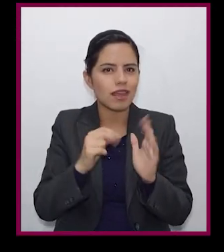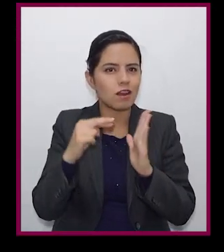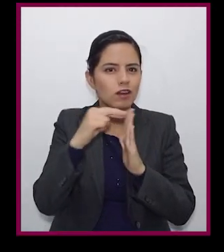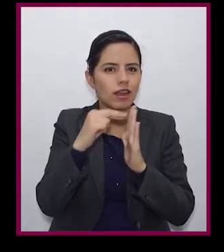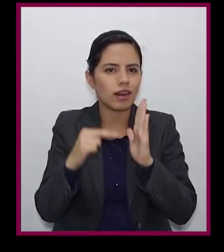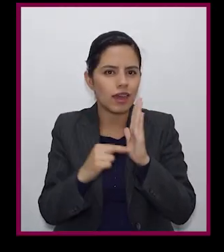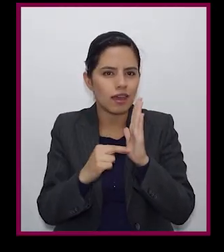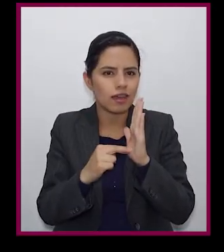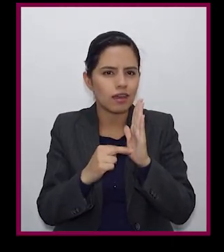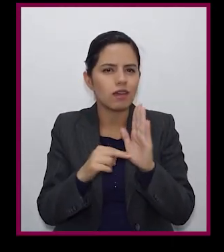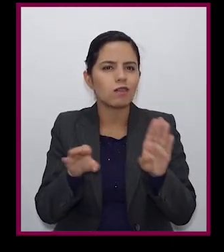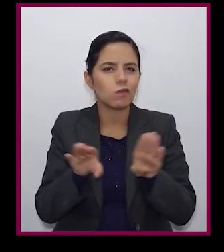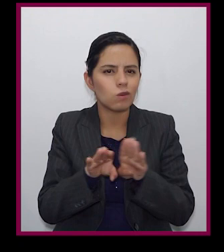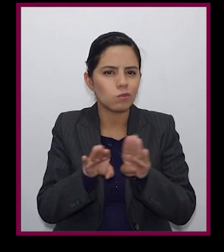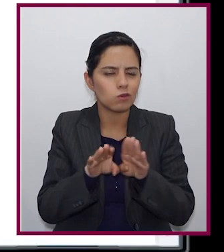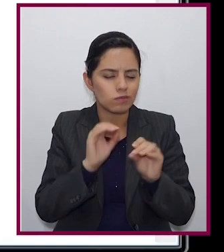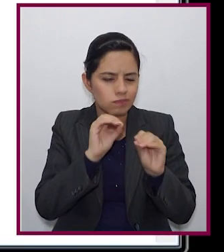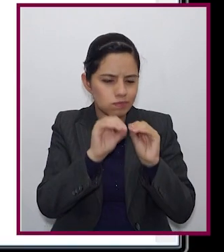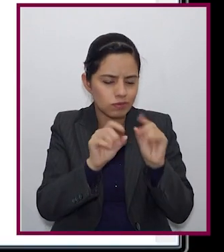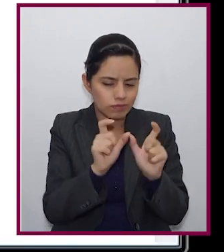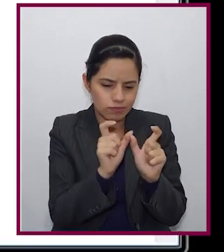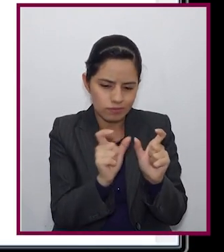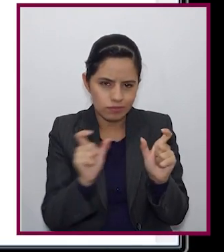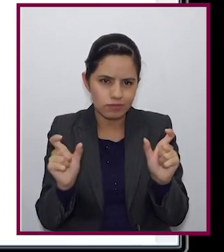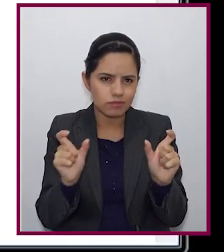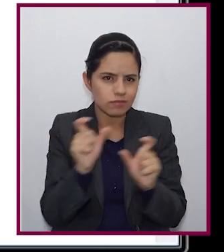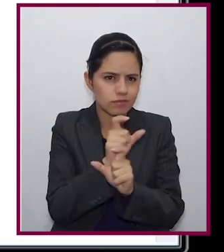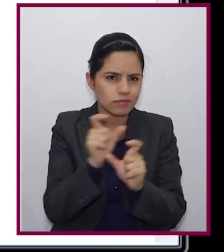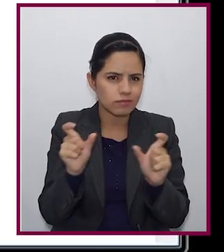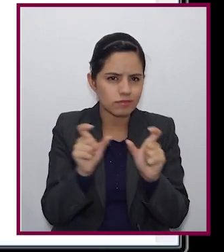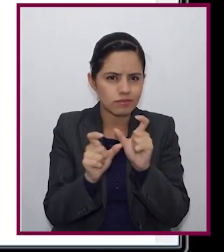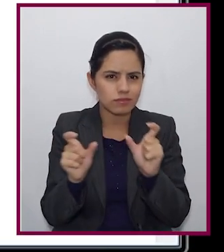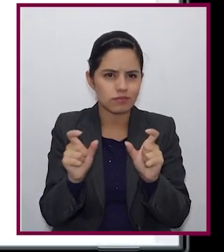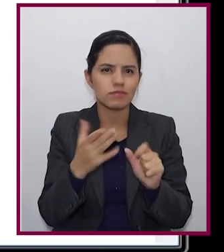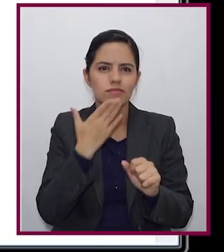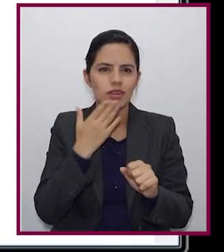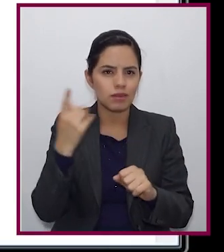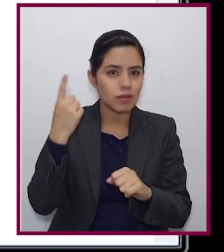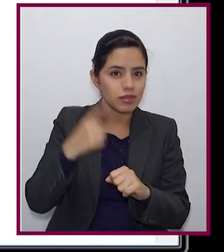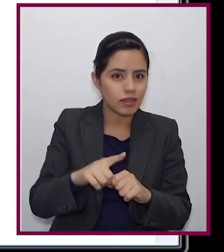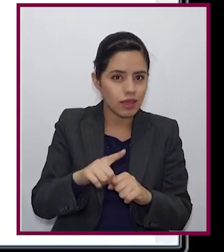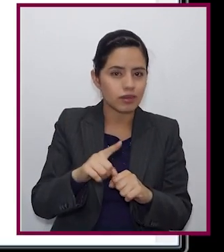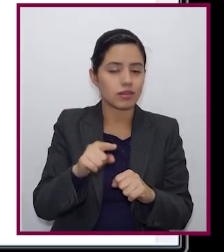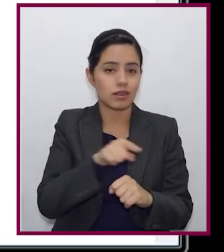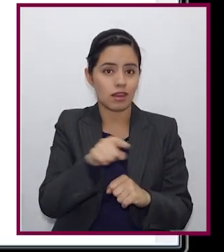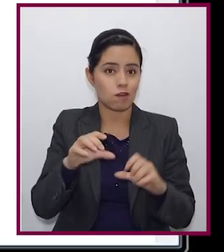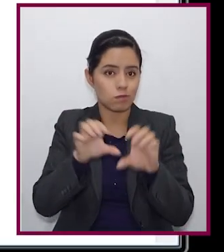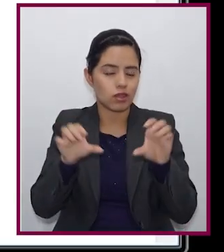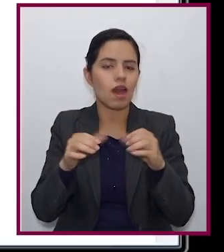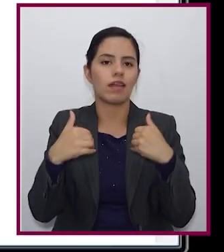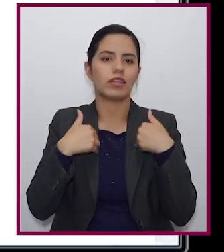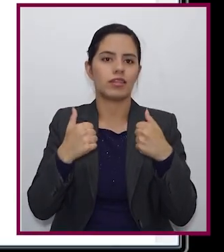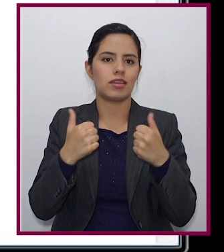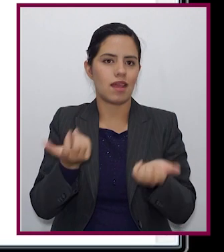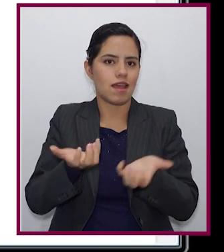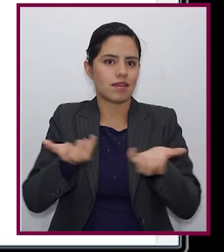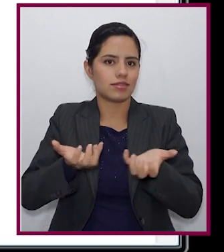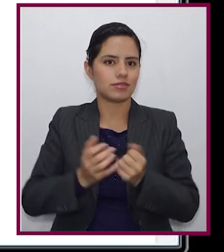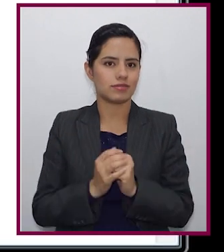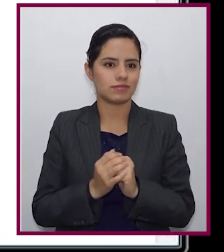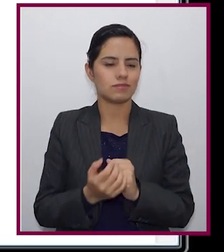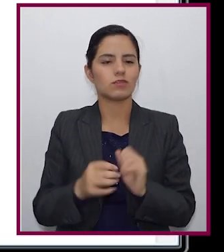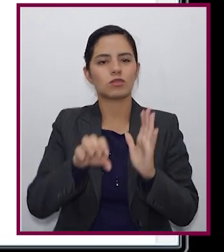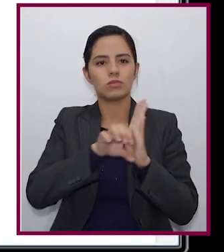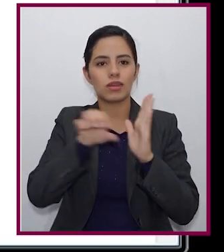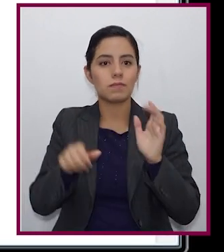las reglas que indican cómo deben ser ordenadas y utilizadas las palabras para su correcto mensaje y entendimiento por la computadora,